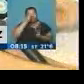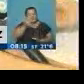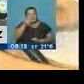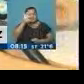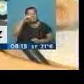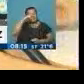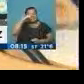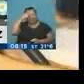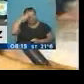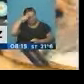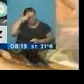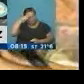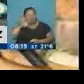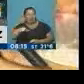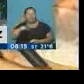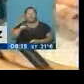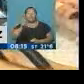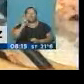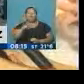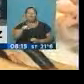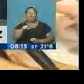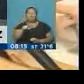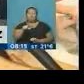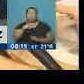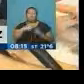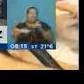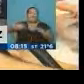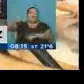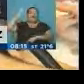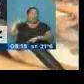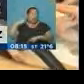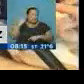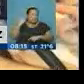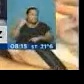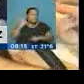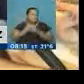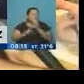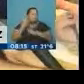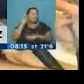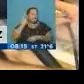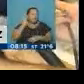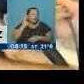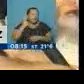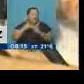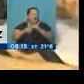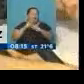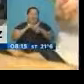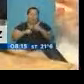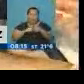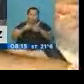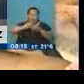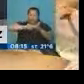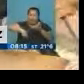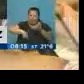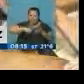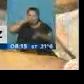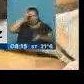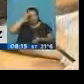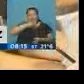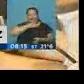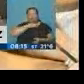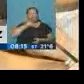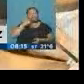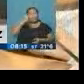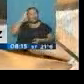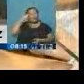26.078 tiene su antecedente primitivo en un acuerdo que se firmara el 12